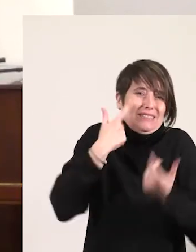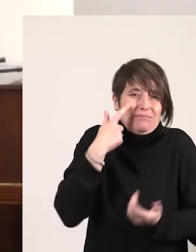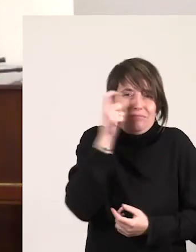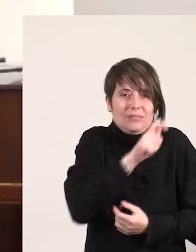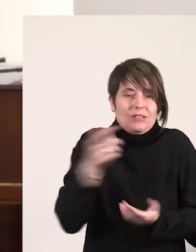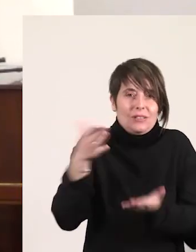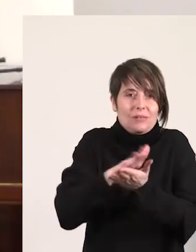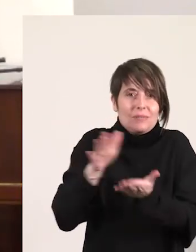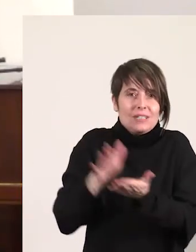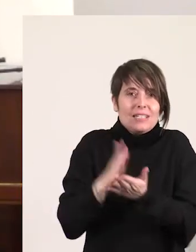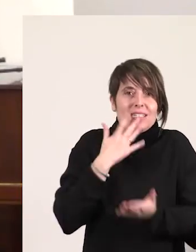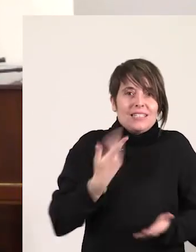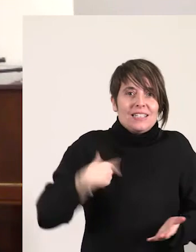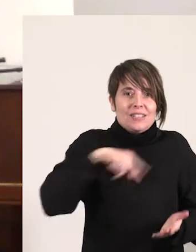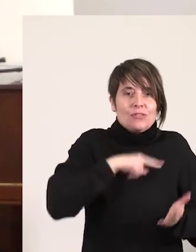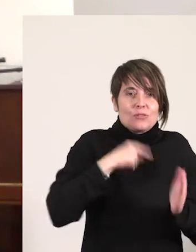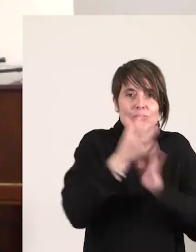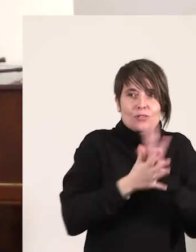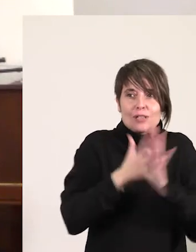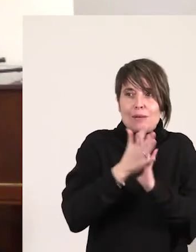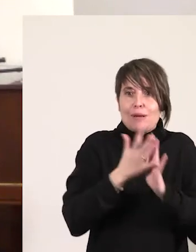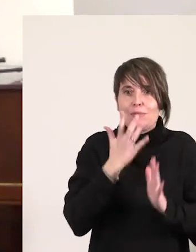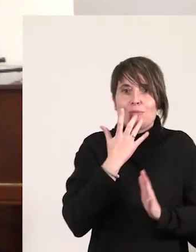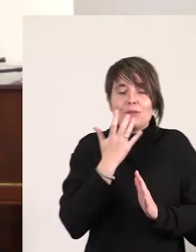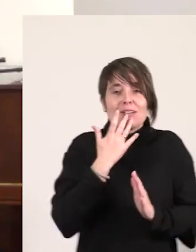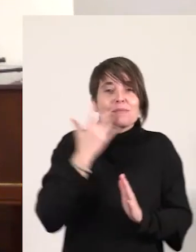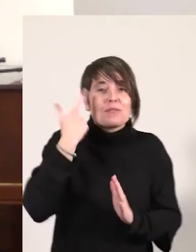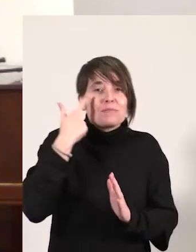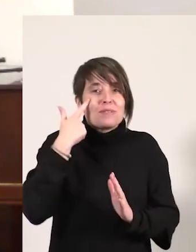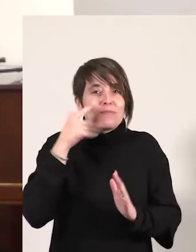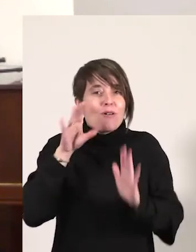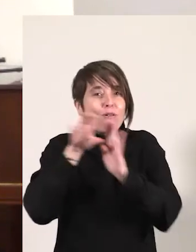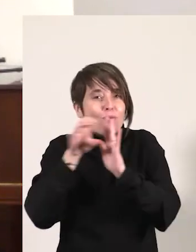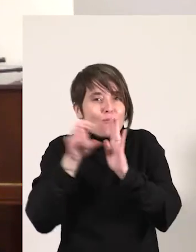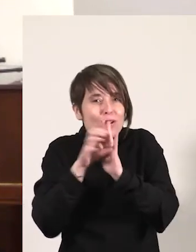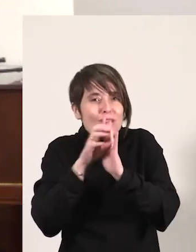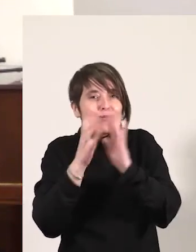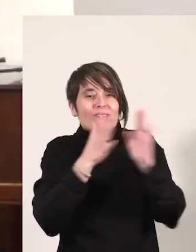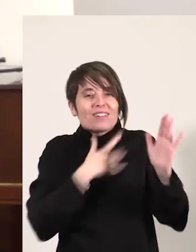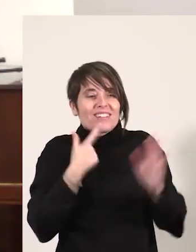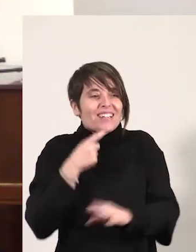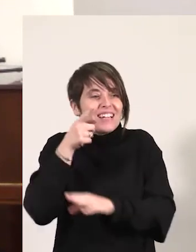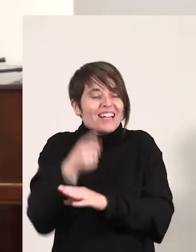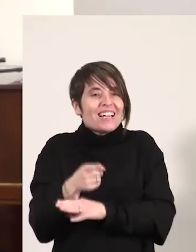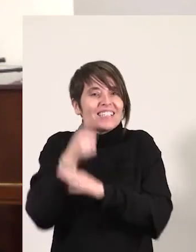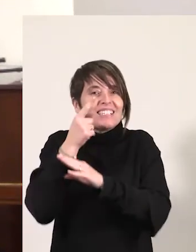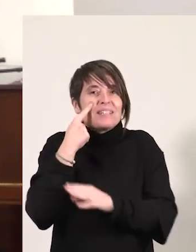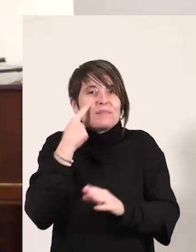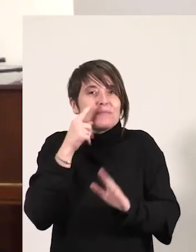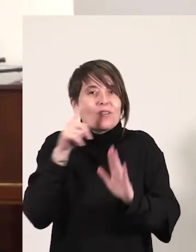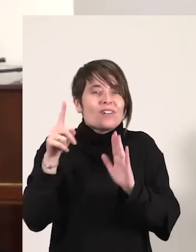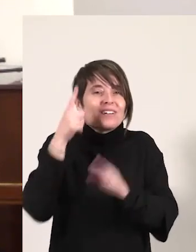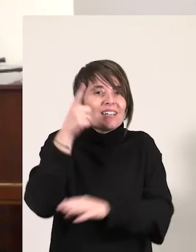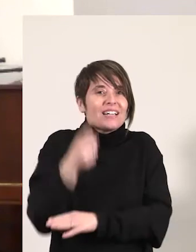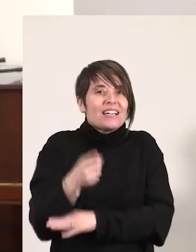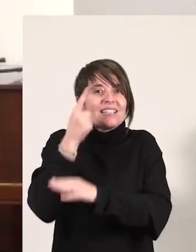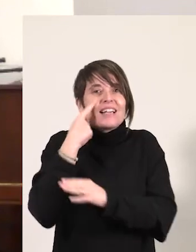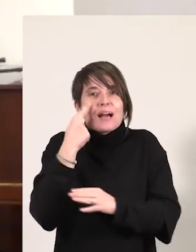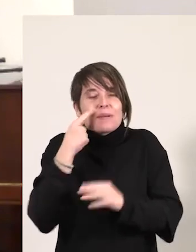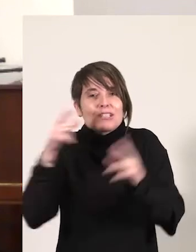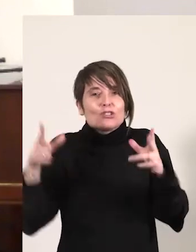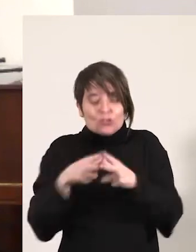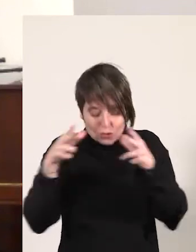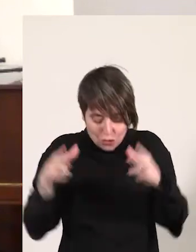también, y mueren por cientos, y es terrorífico. Si hablamos de pues eso, esos currículos, ¿no? Exigir, entender que esto tiene que